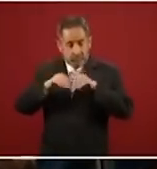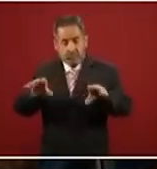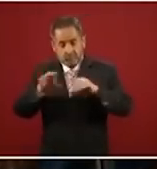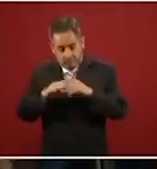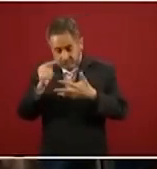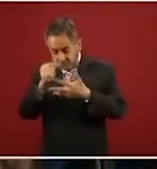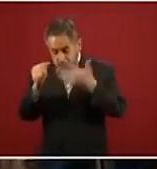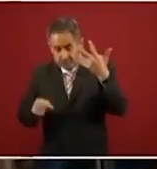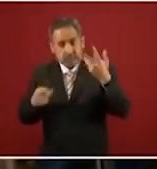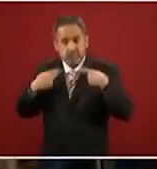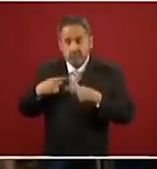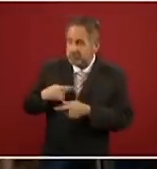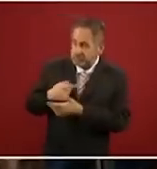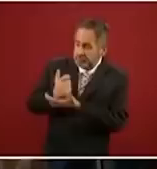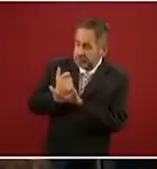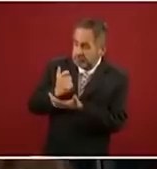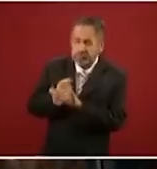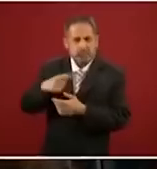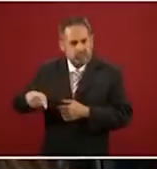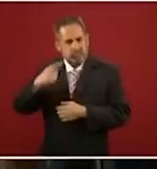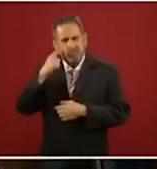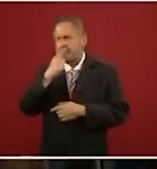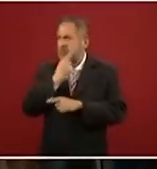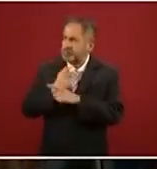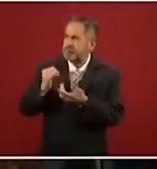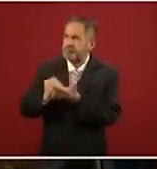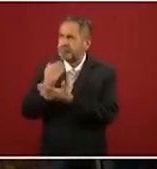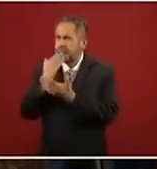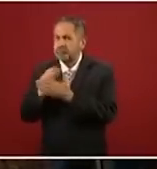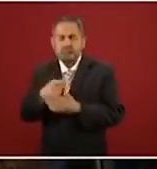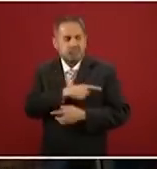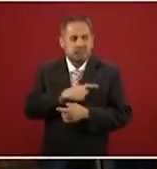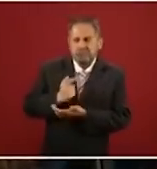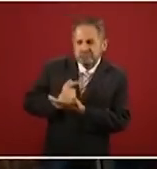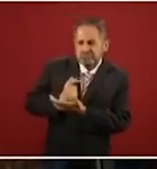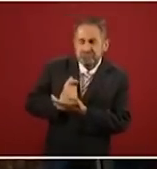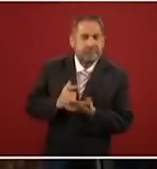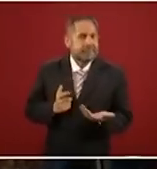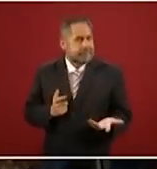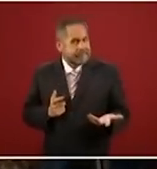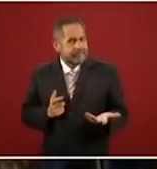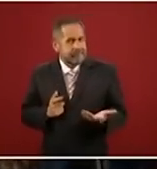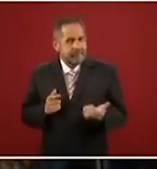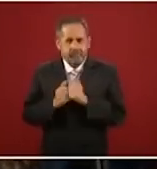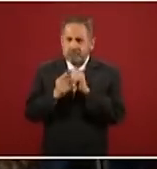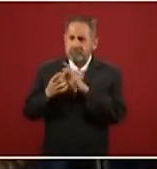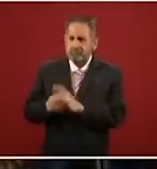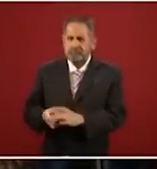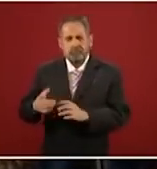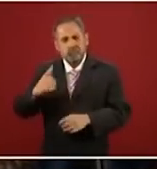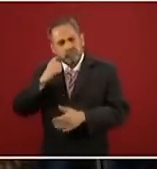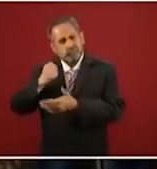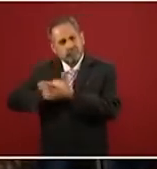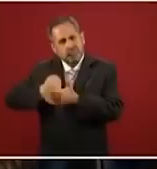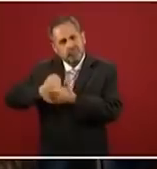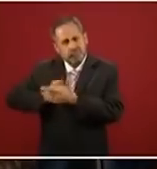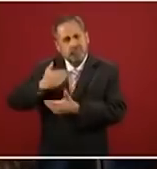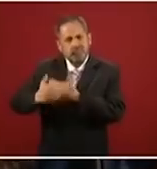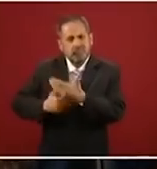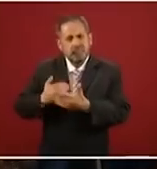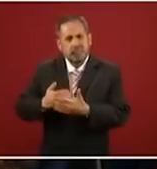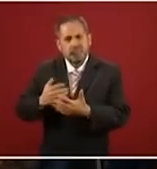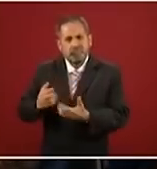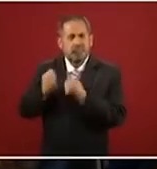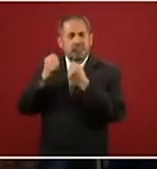todas las personas que están buscando la democratización en pemex pero sobre todo que estén comprometidos con su lucha en rescatar el